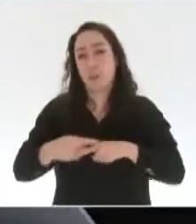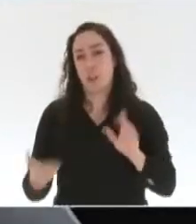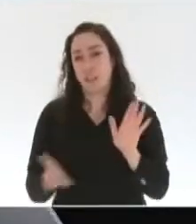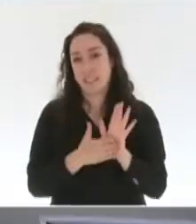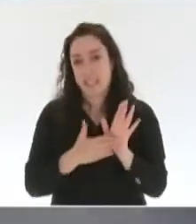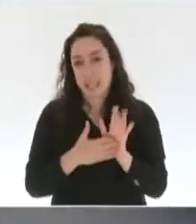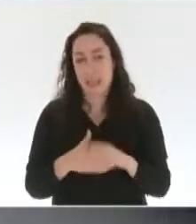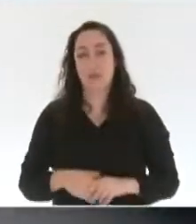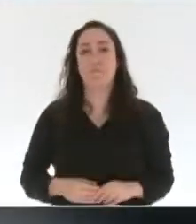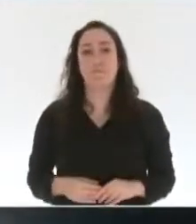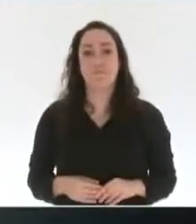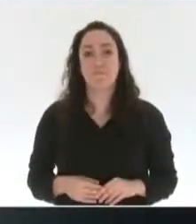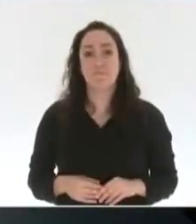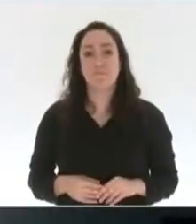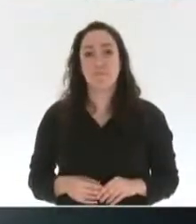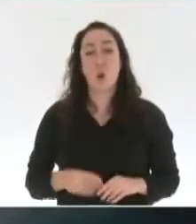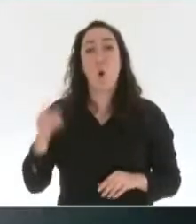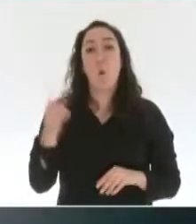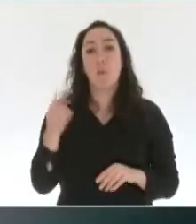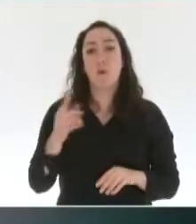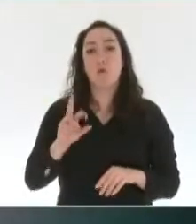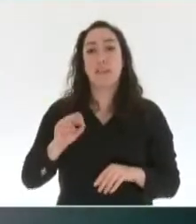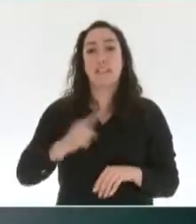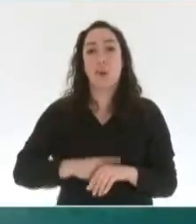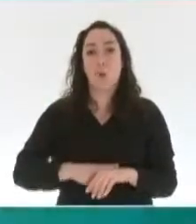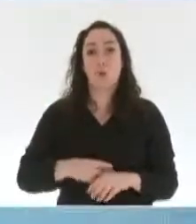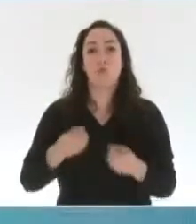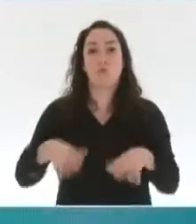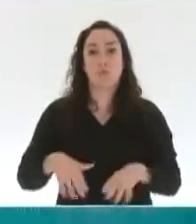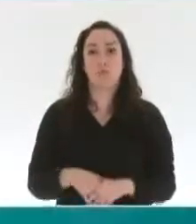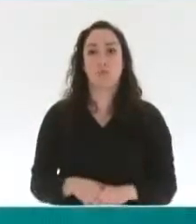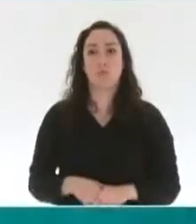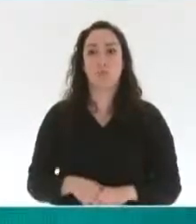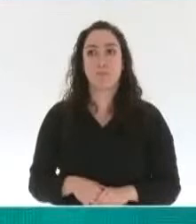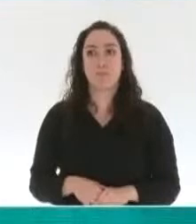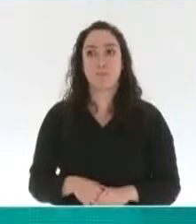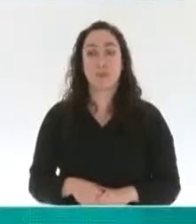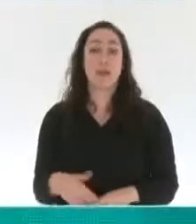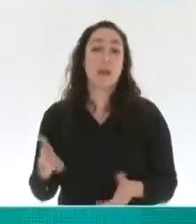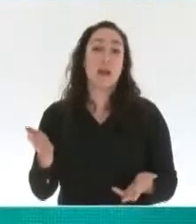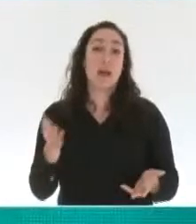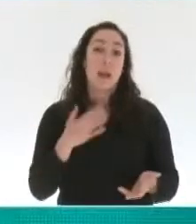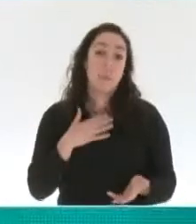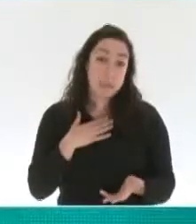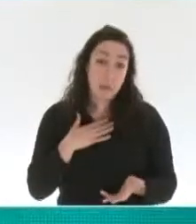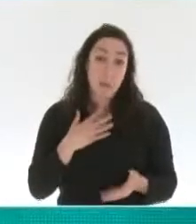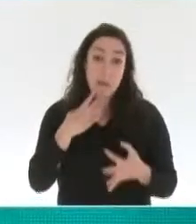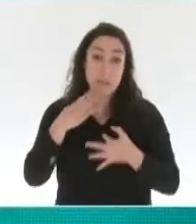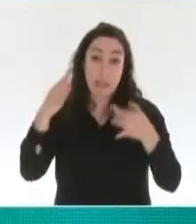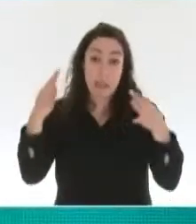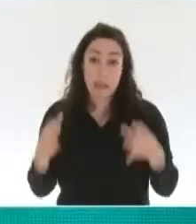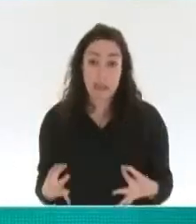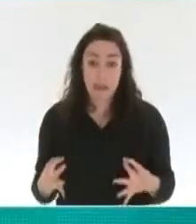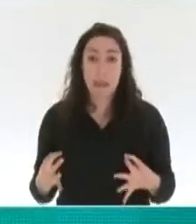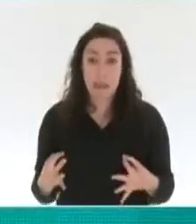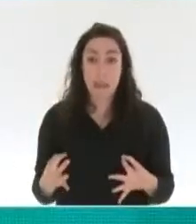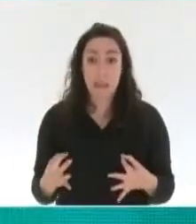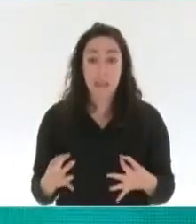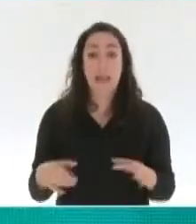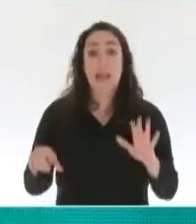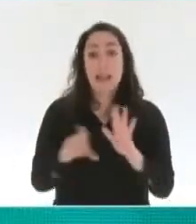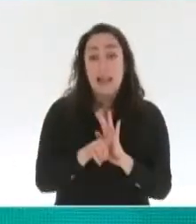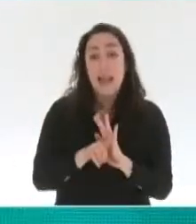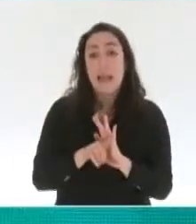y de trabajadores unidad tiene un minuto y medio tiempo bueno eh Lamentablemente la realidad es que la actual ley de